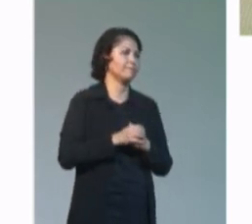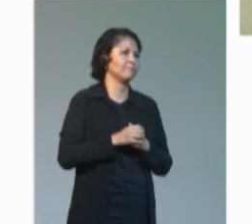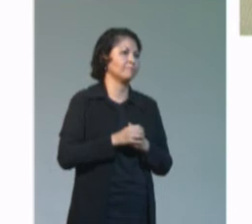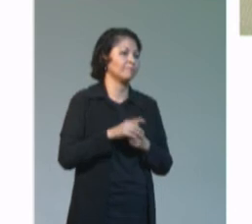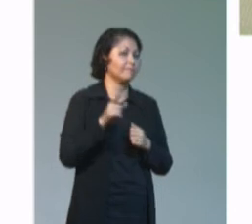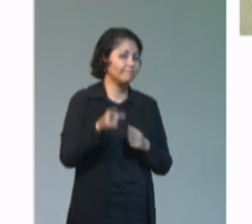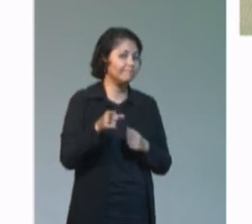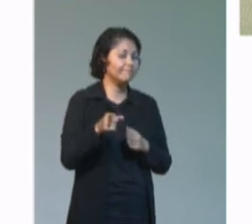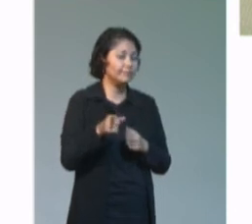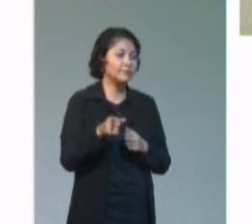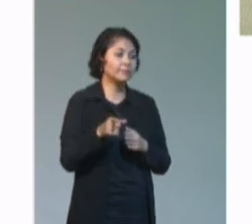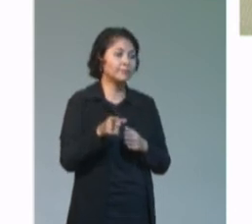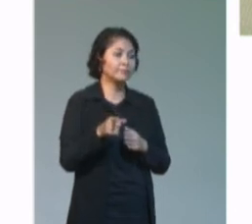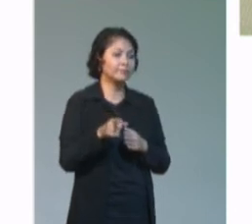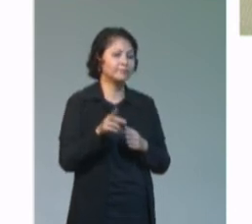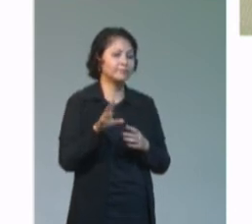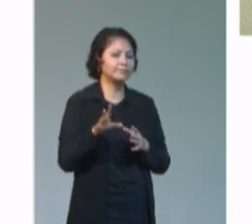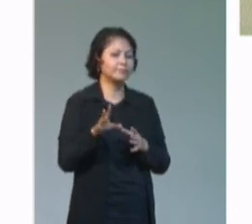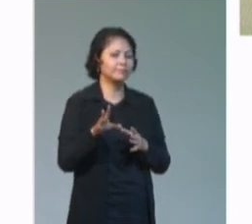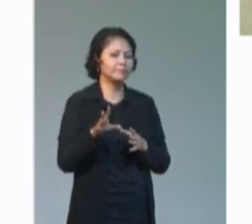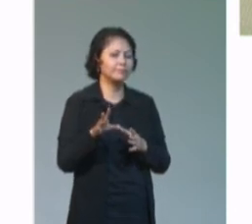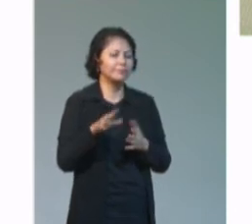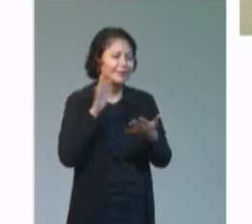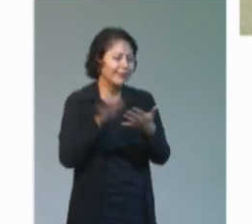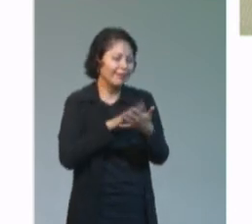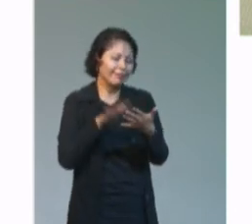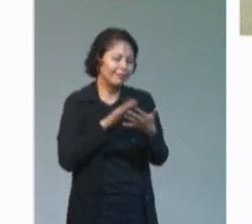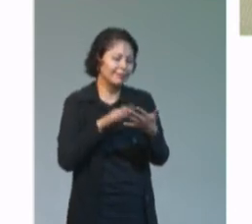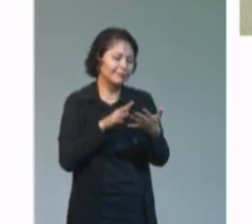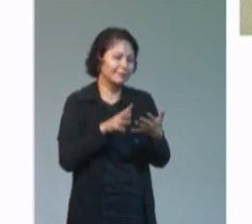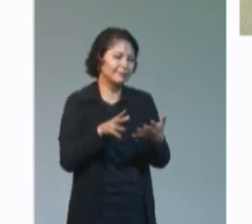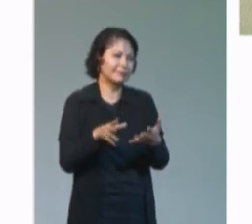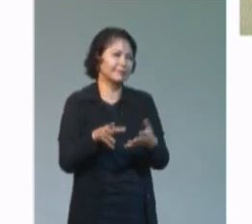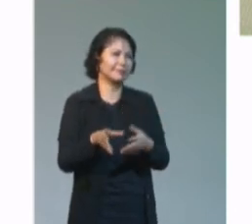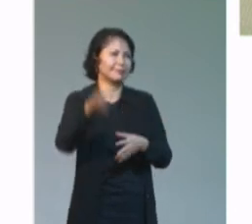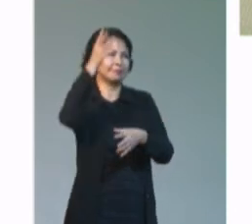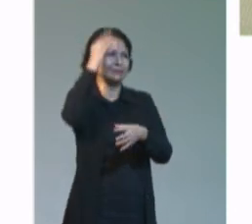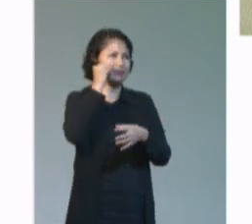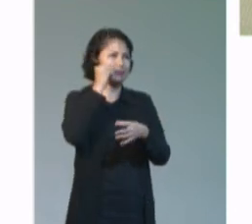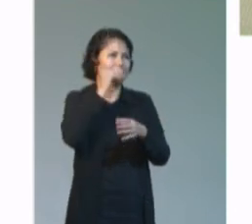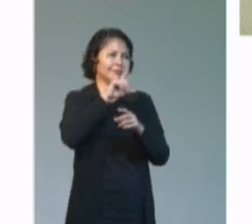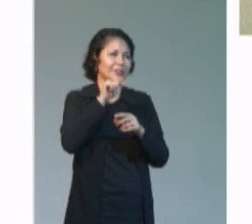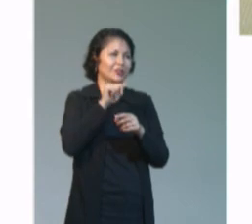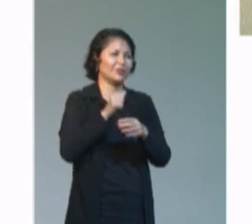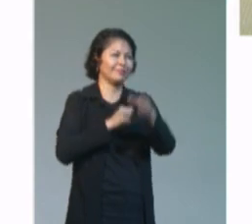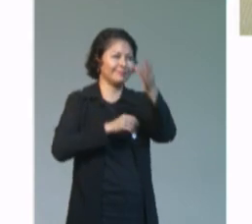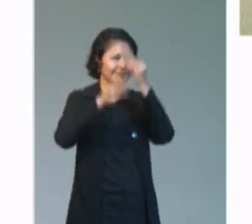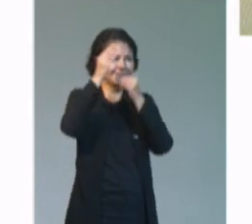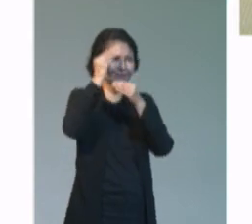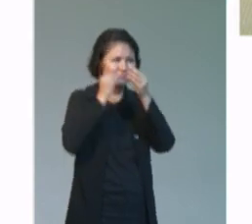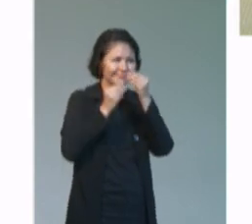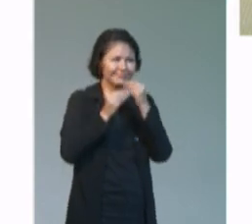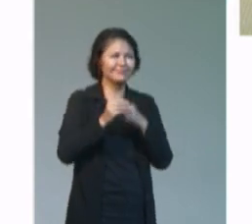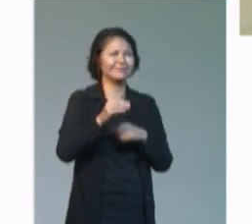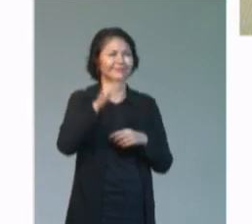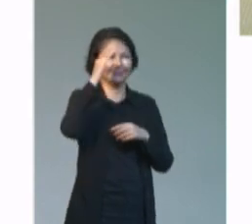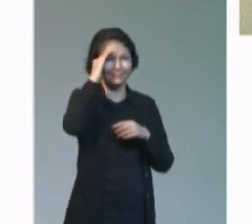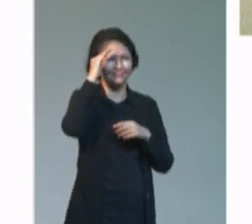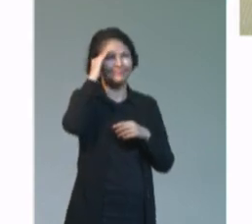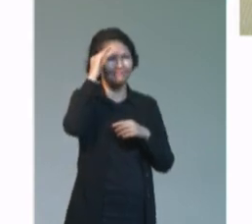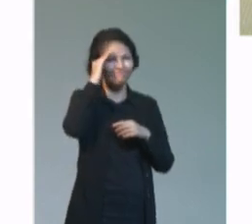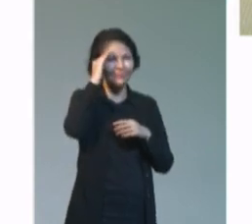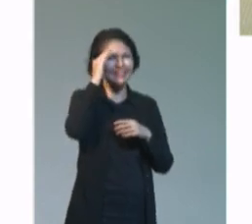que el alumno pase de reproductor ha de ser a desarrollador es decir a proconsumidor de objetos de aprendizaje